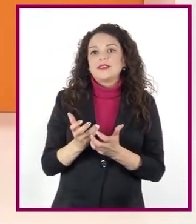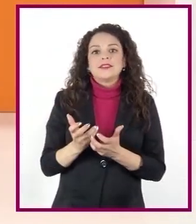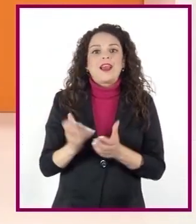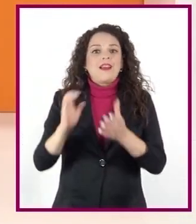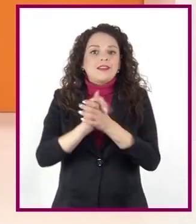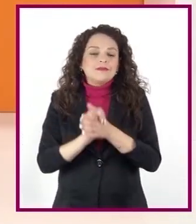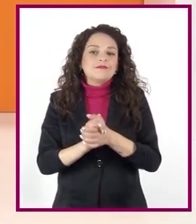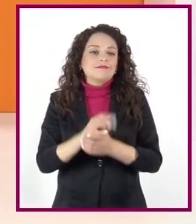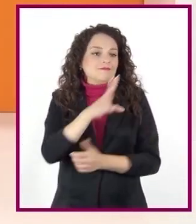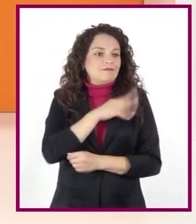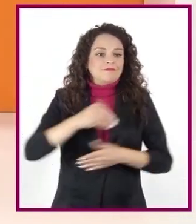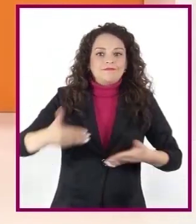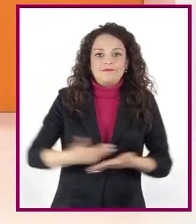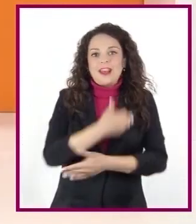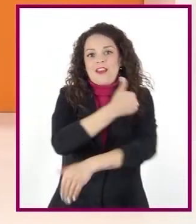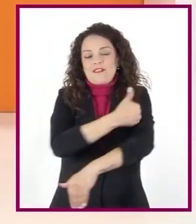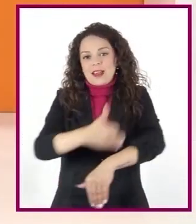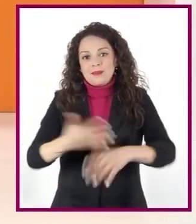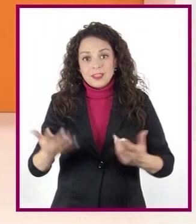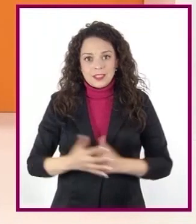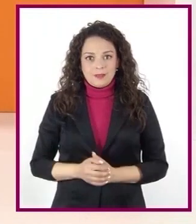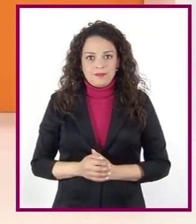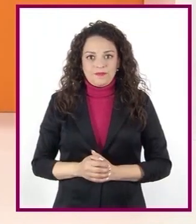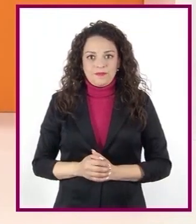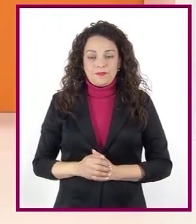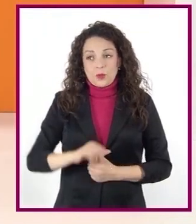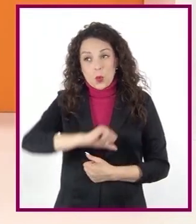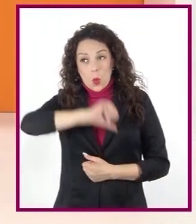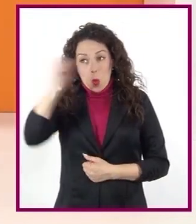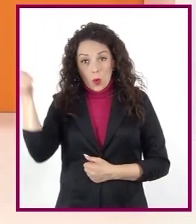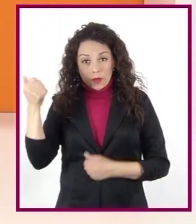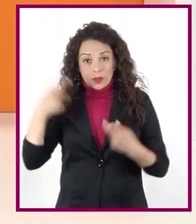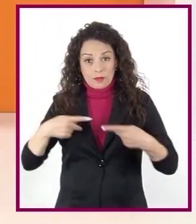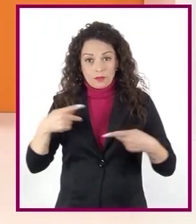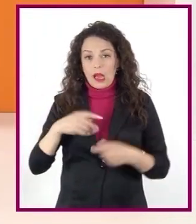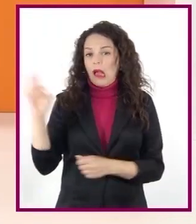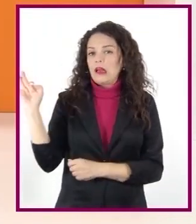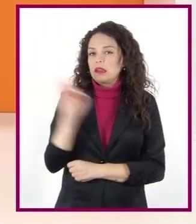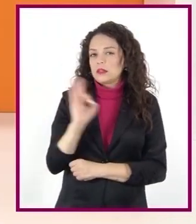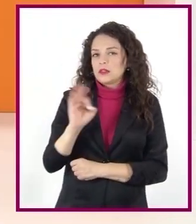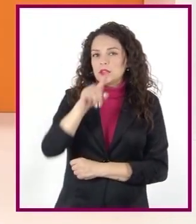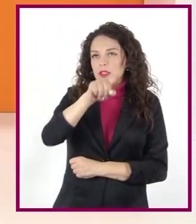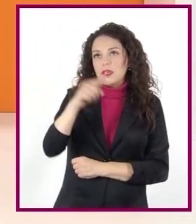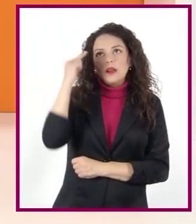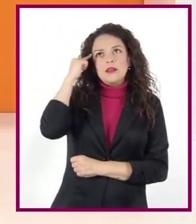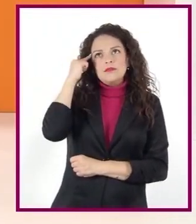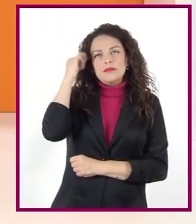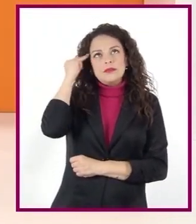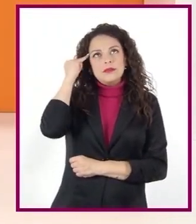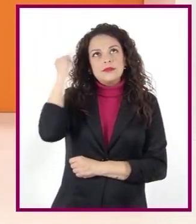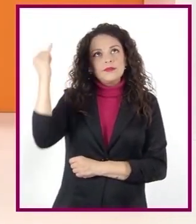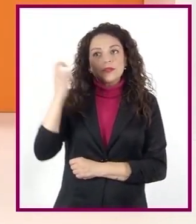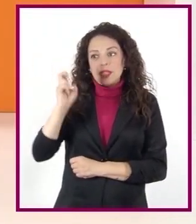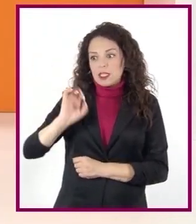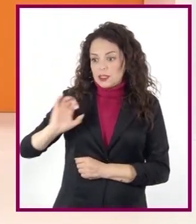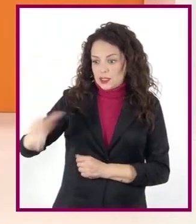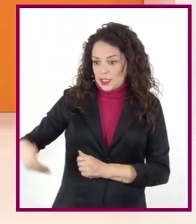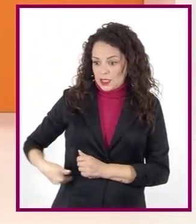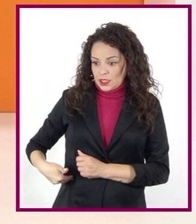Otras y otros más, tal vez, imaginaron que un accidente de este tipo puede acabar con la